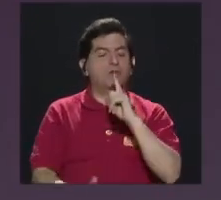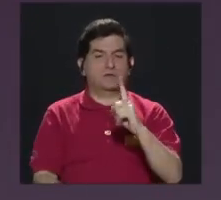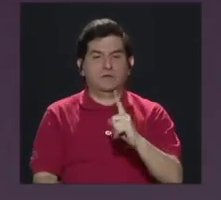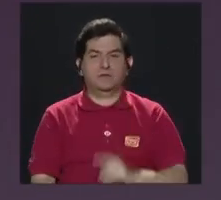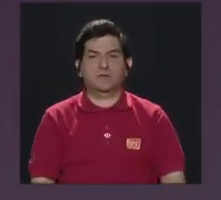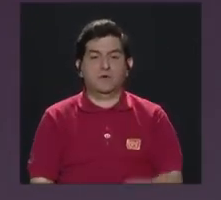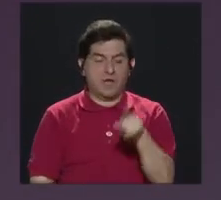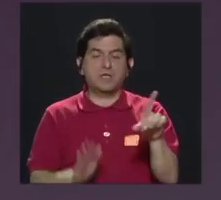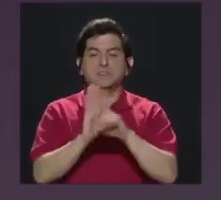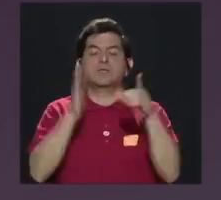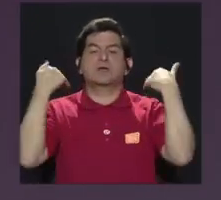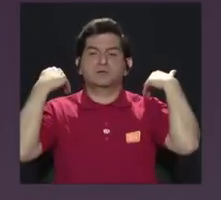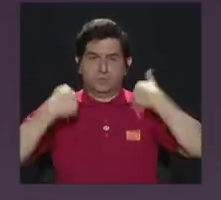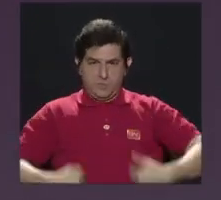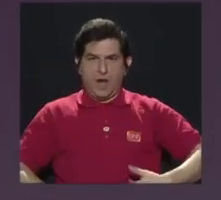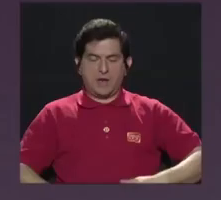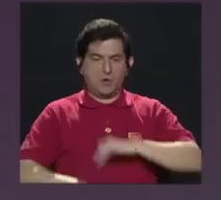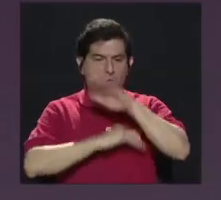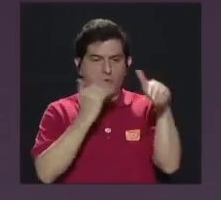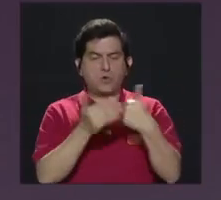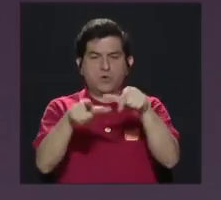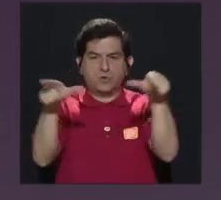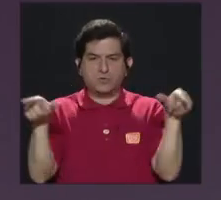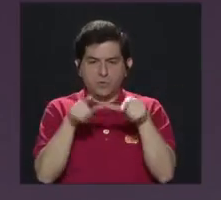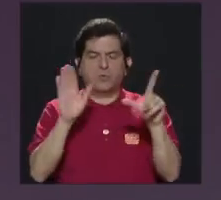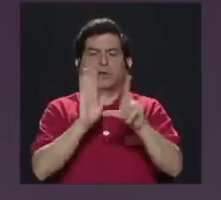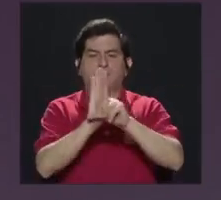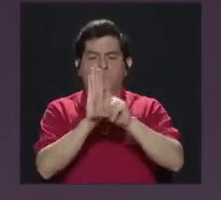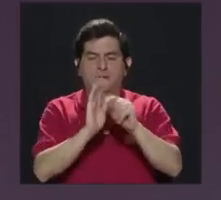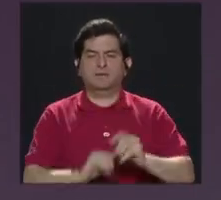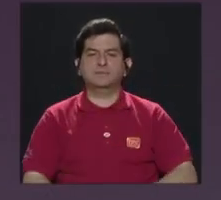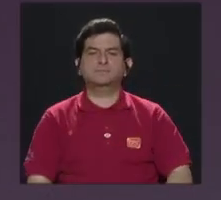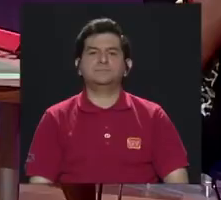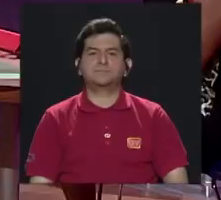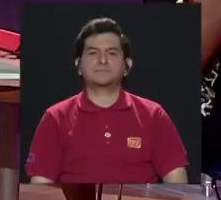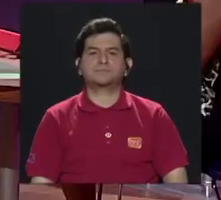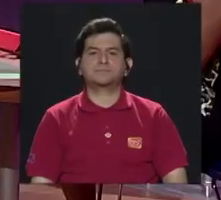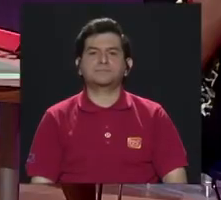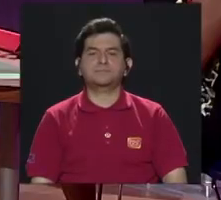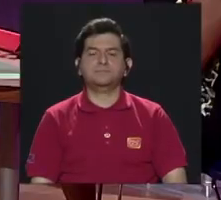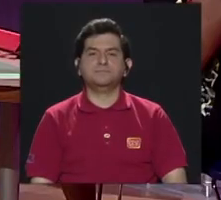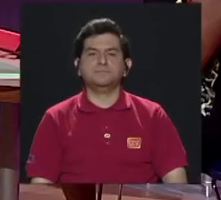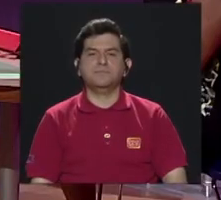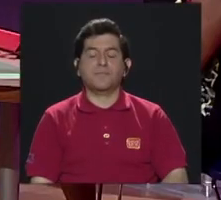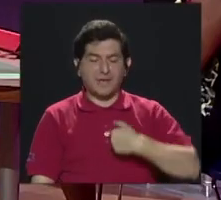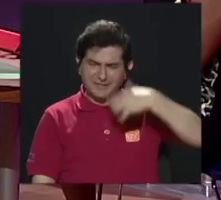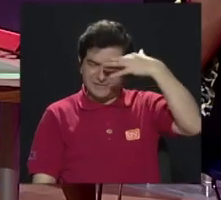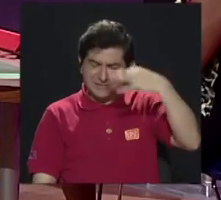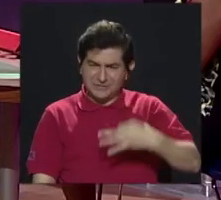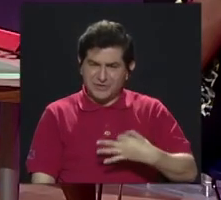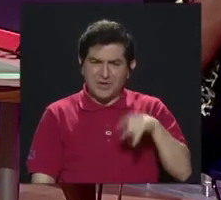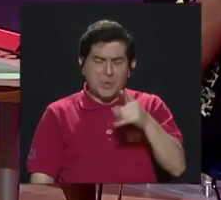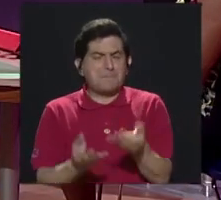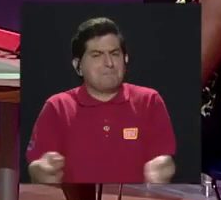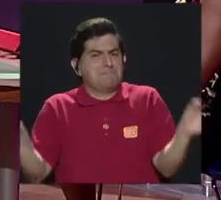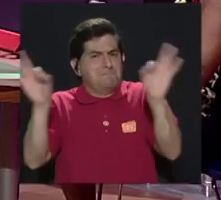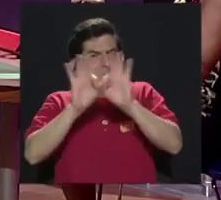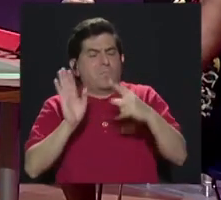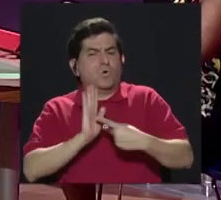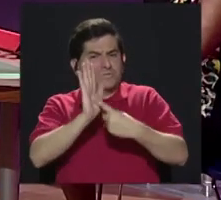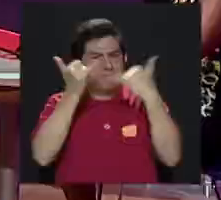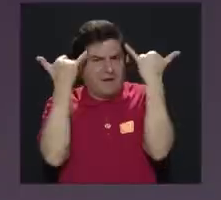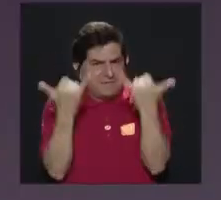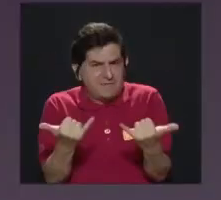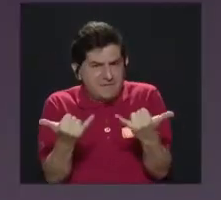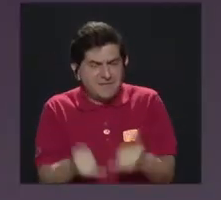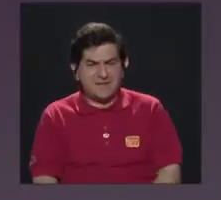esto es un derecho humano y en todos los estados tiene que ser legal. Entonces sí, yo creo que esto es fundamental porque ha demostrado